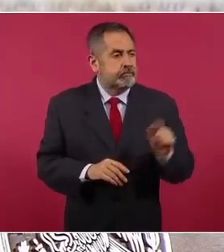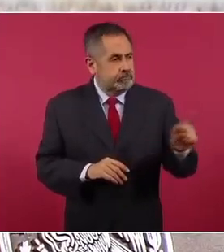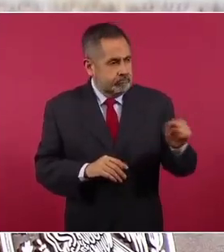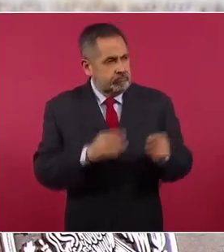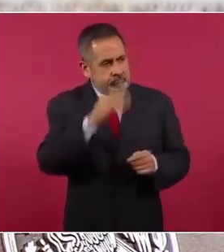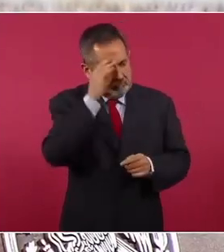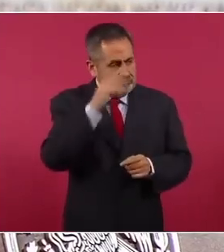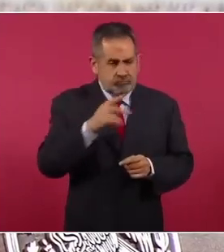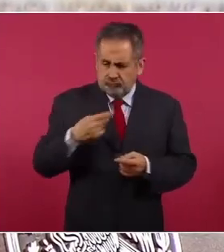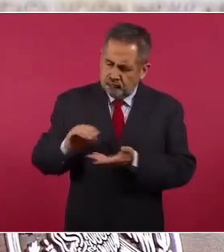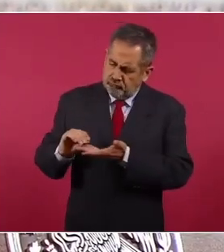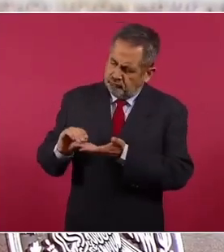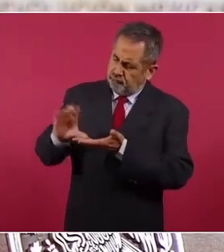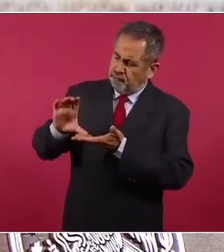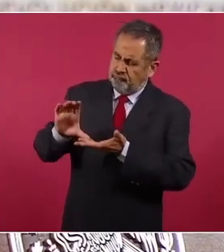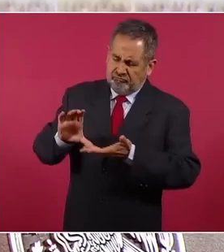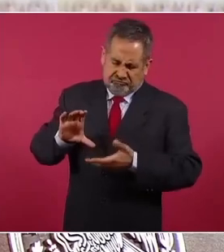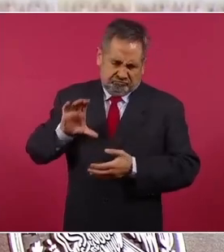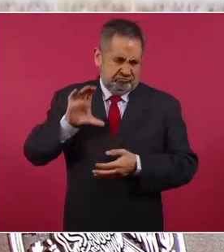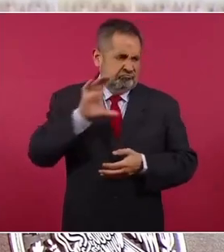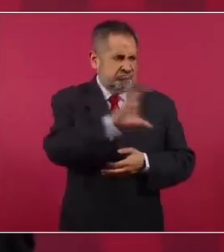entregamos tanto?